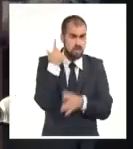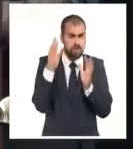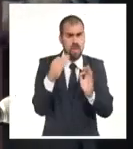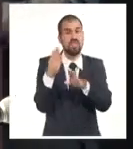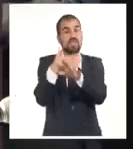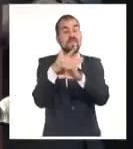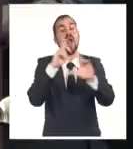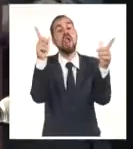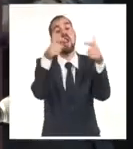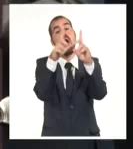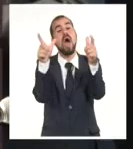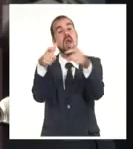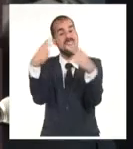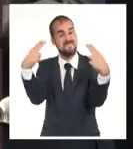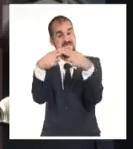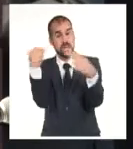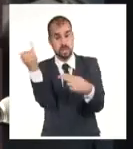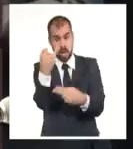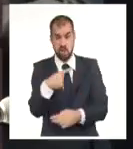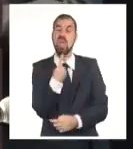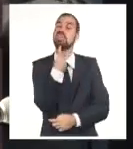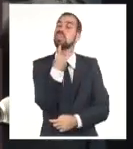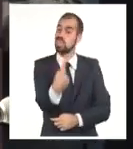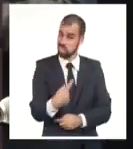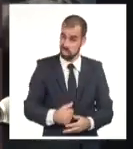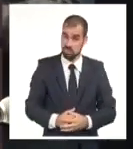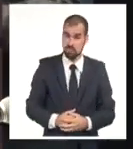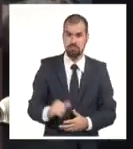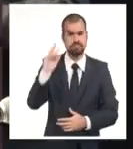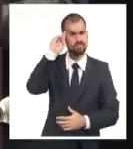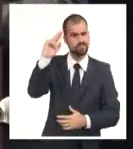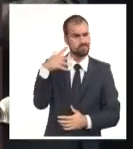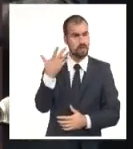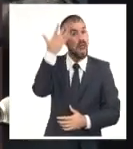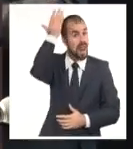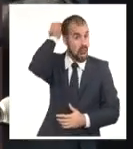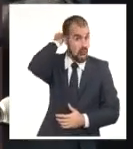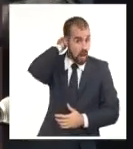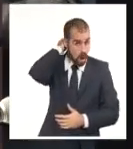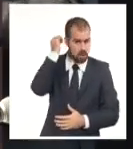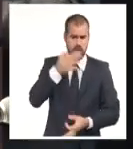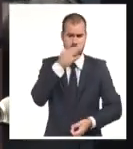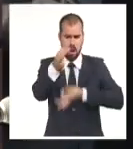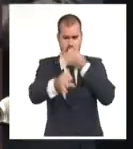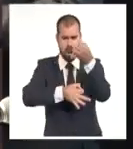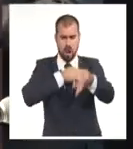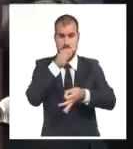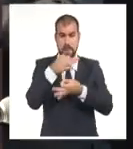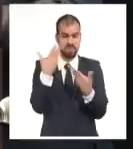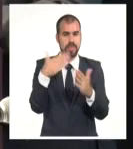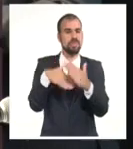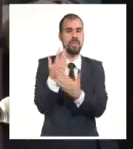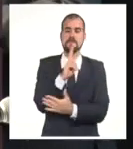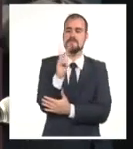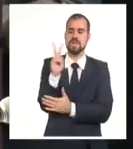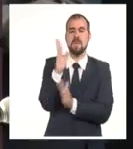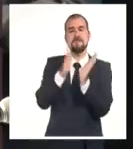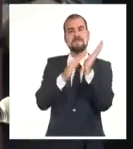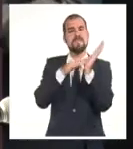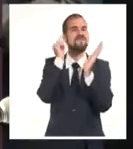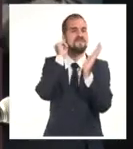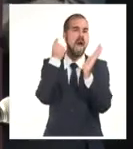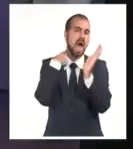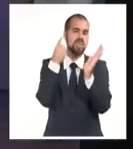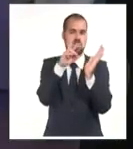diferentes foros y eventos internacionales. Recordemos el discurso del general de ejército Raúl Castro Ruz el 22 de febrero de